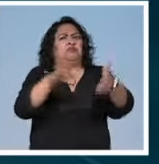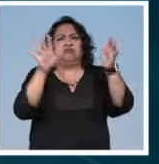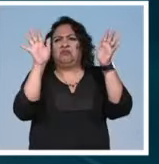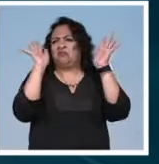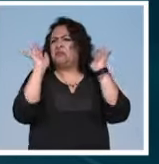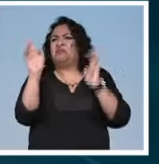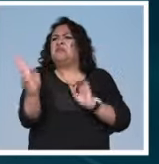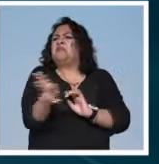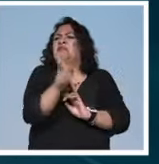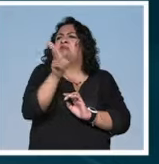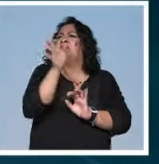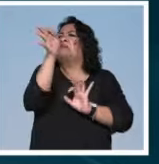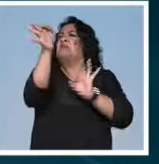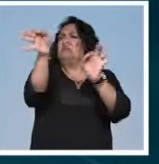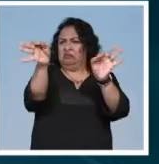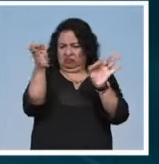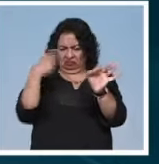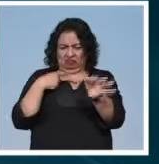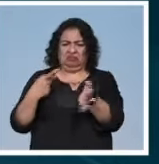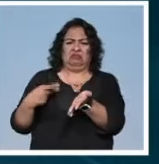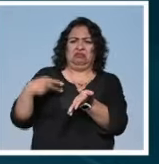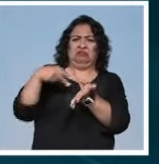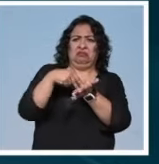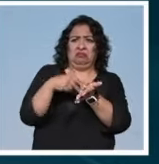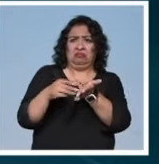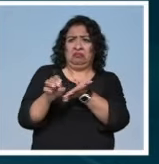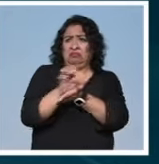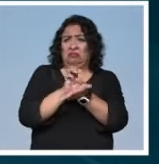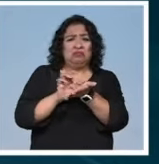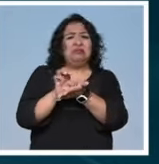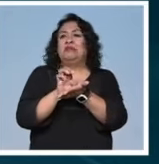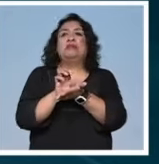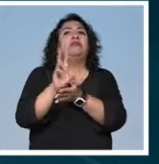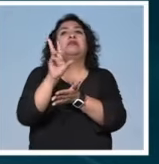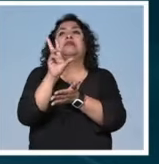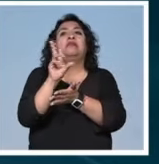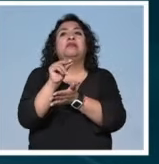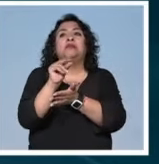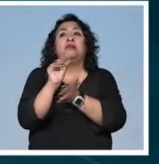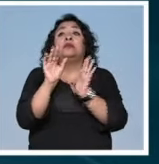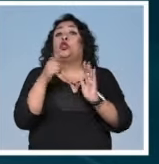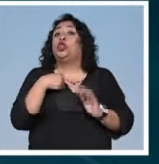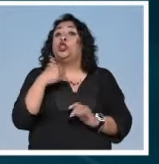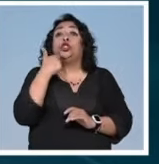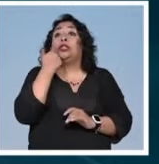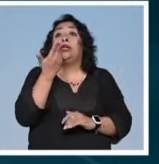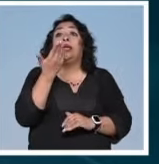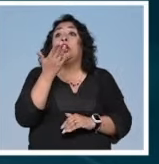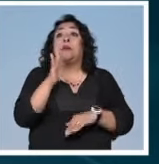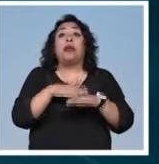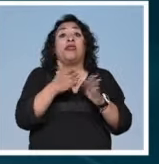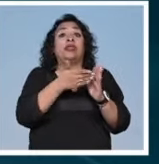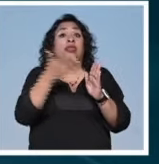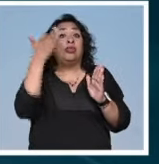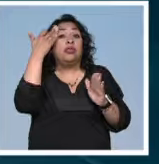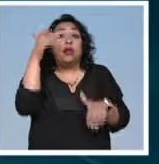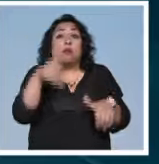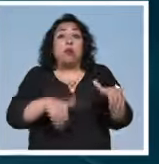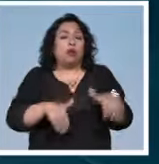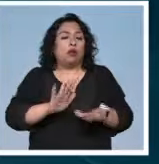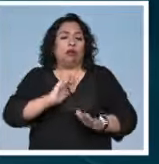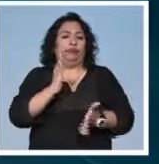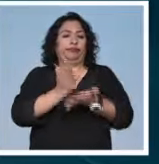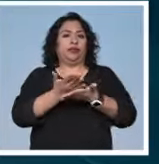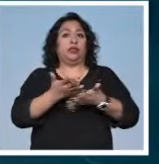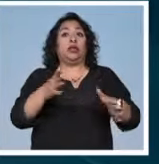cualquier pueblito, todo el día, yo me subo. Los escenarios no es el... Lo que no voy a hacer más son temporadas teatrales.